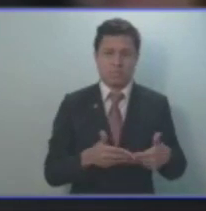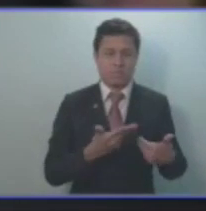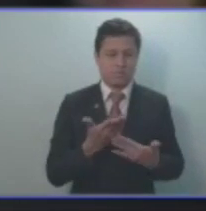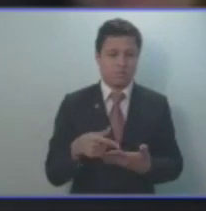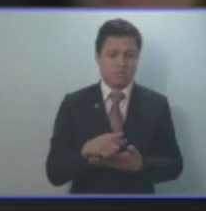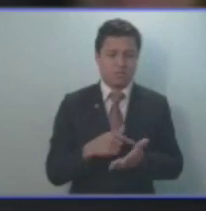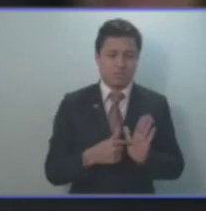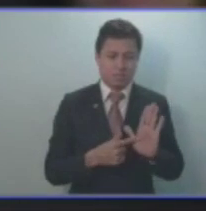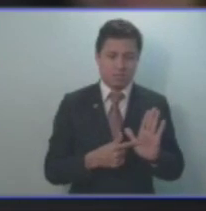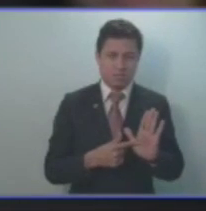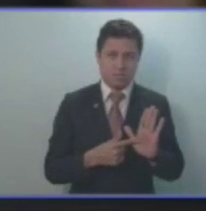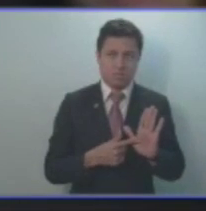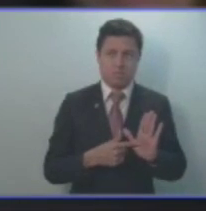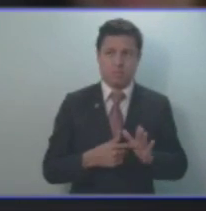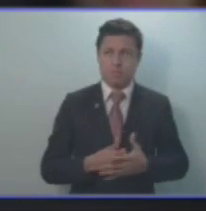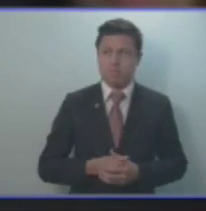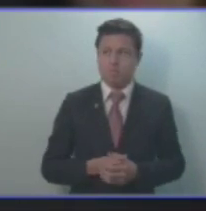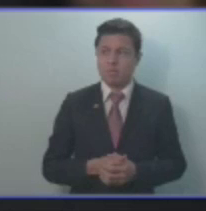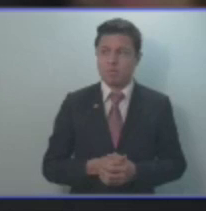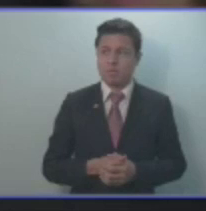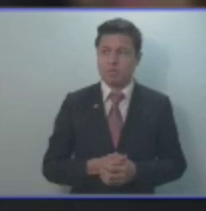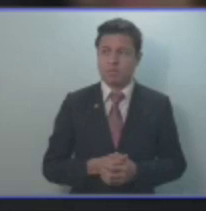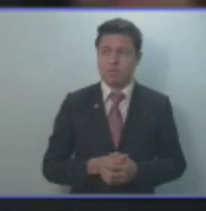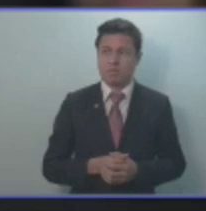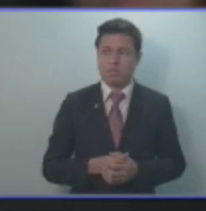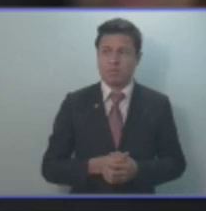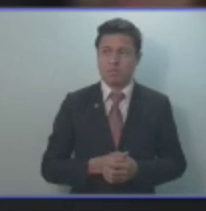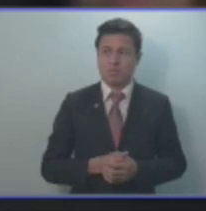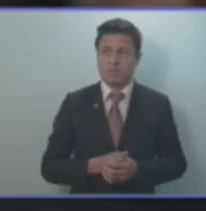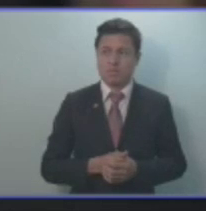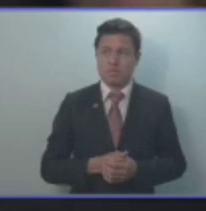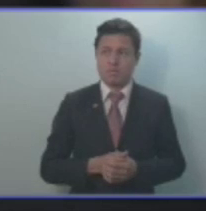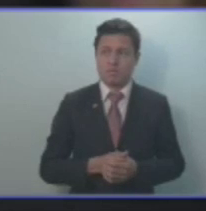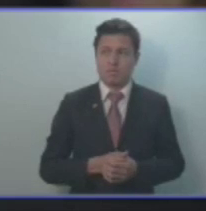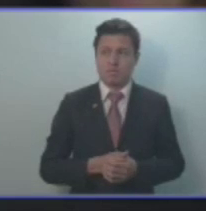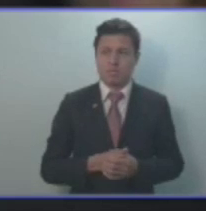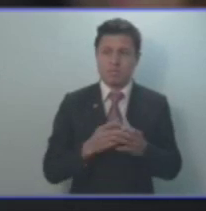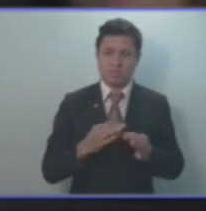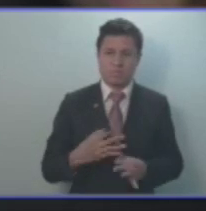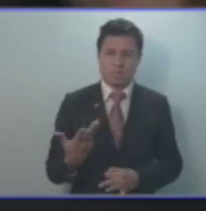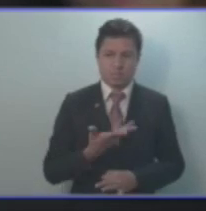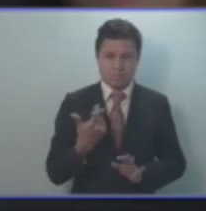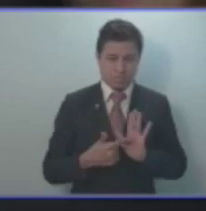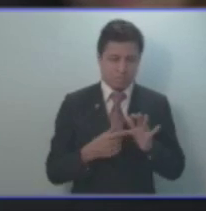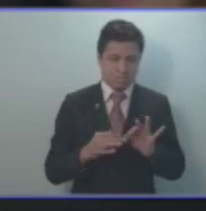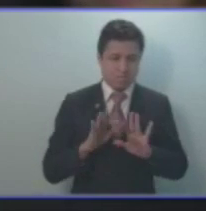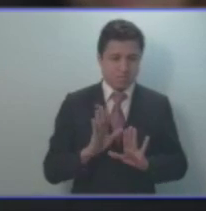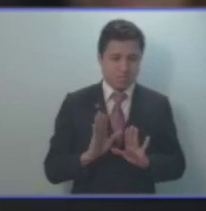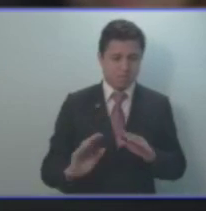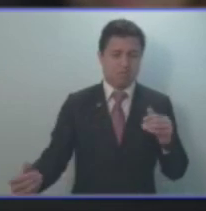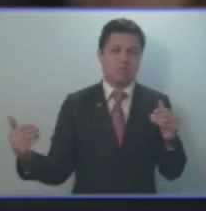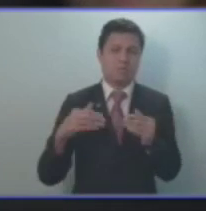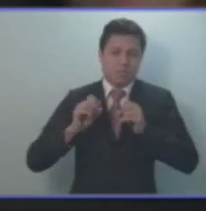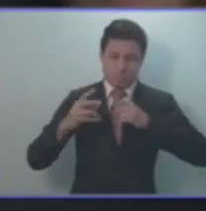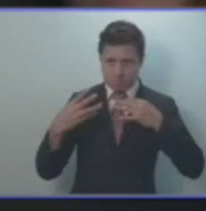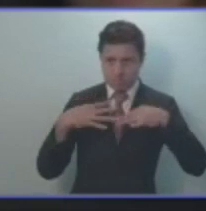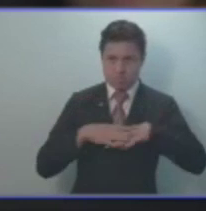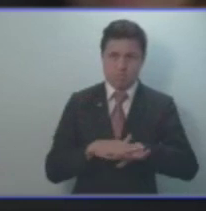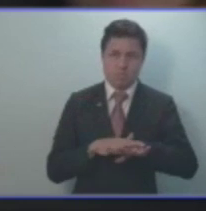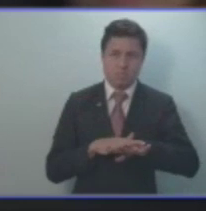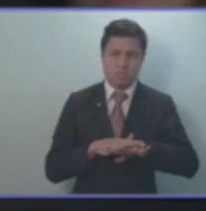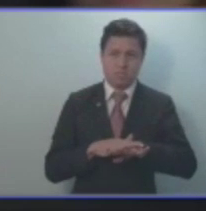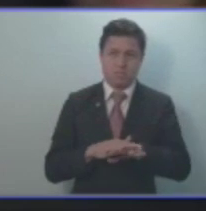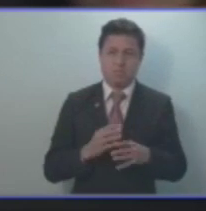adoptará políticas a fin de mantener y desarrollar su identidad étnica y cultural,